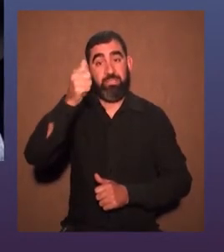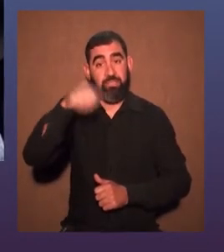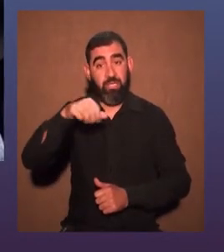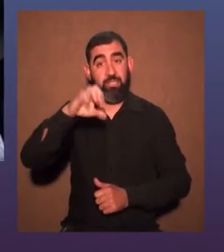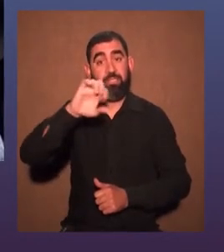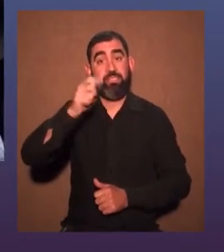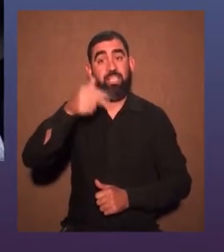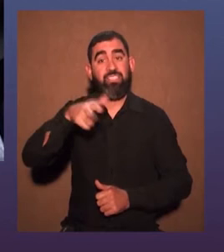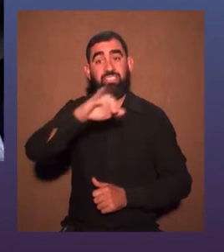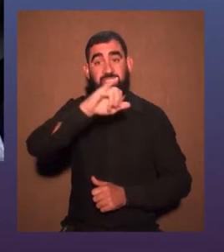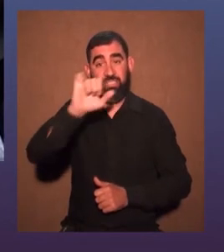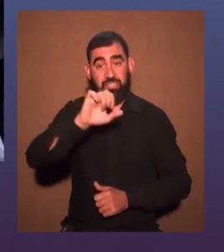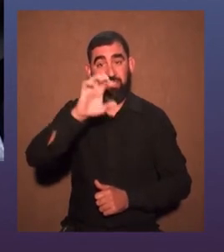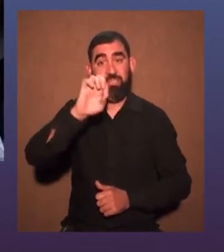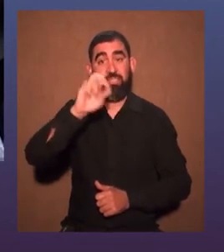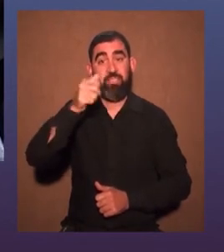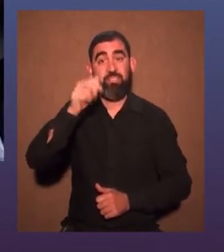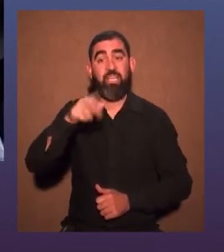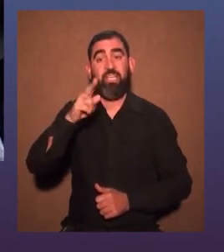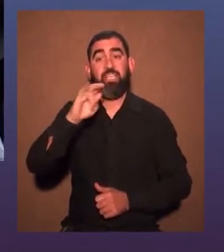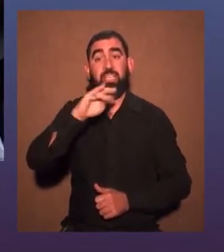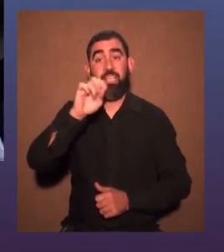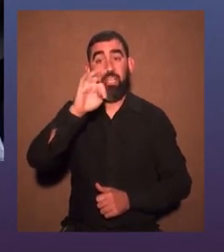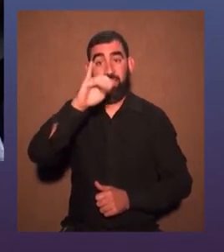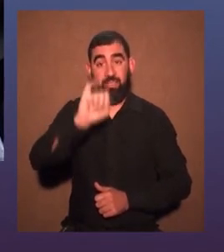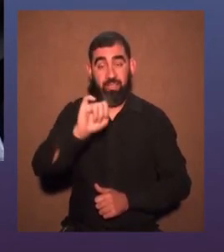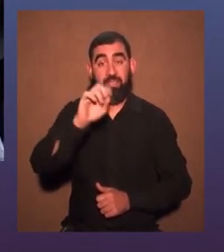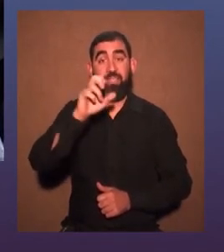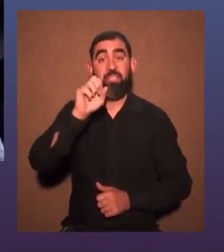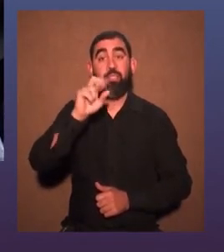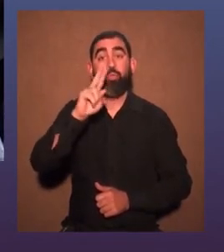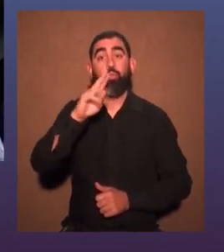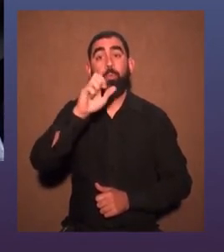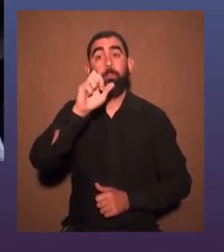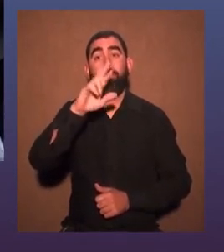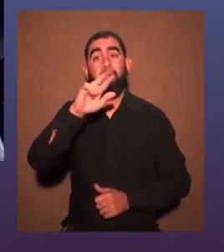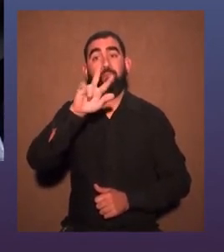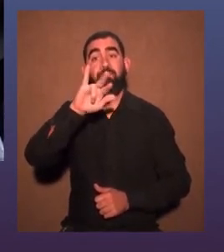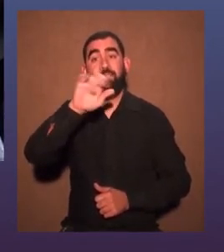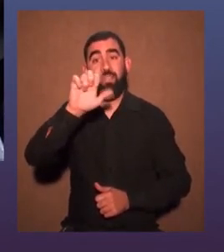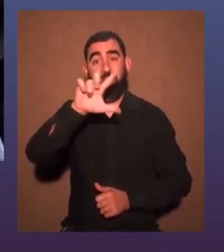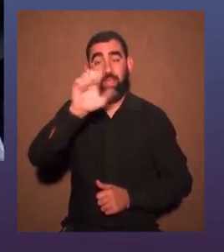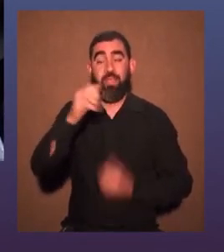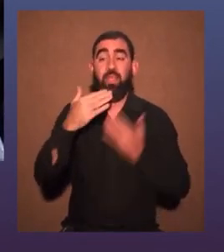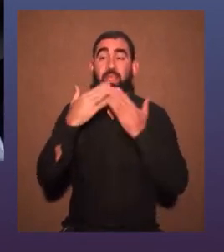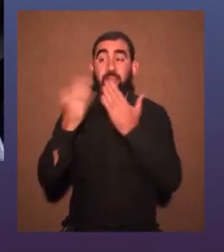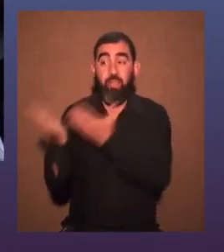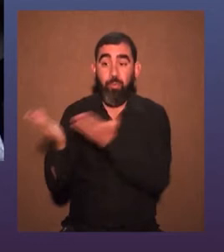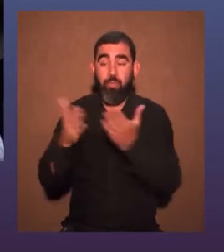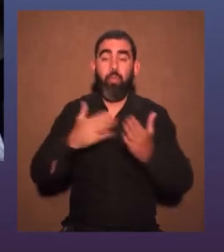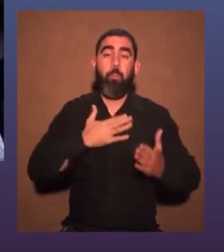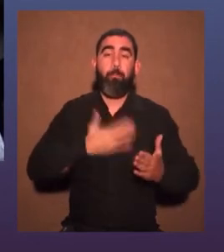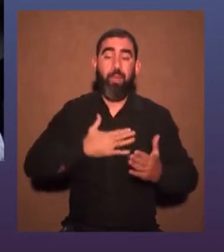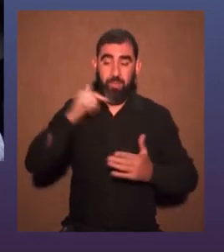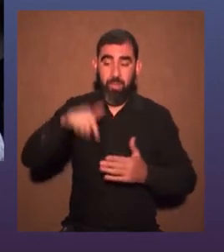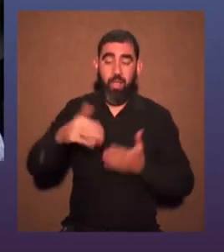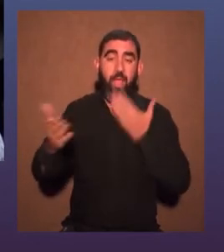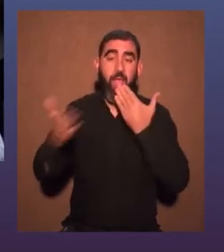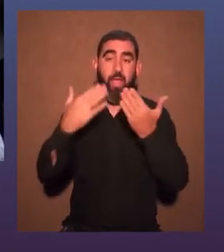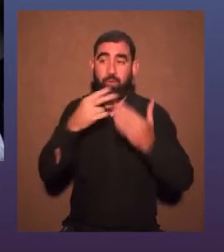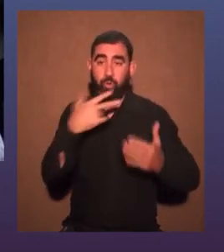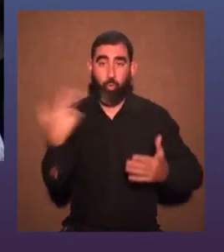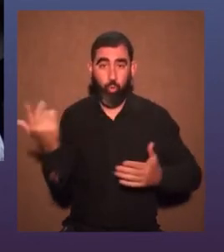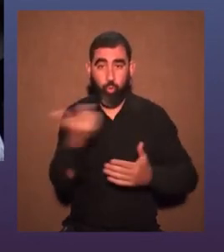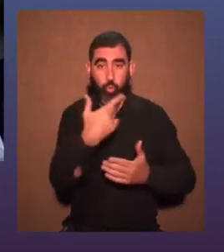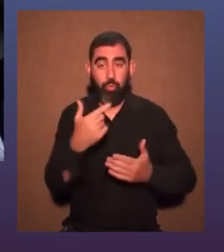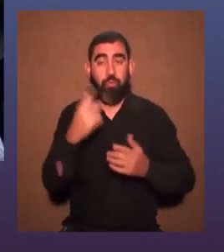Sánchez, Santiago Sanguinetti y Luciano Superviel. Muchas gracias por aceptar esta invitación y para mí es un placer enorme conversar con